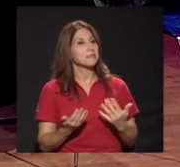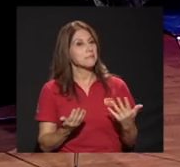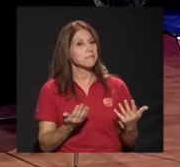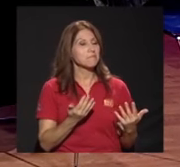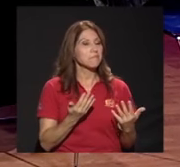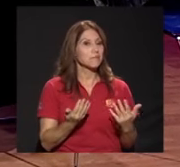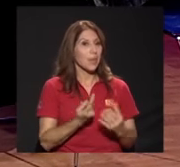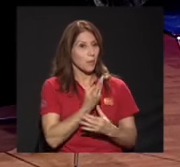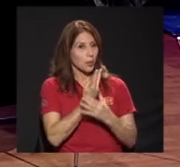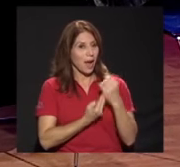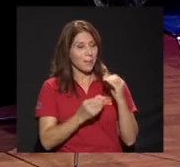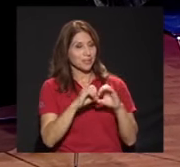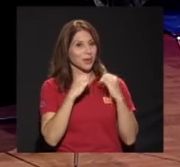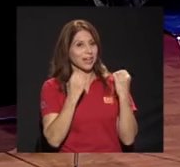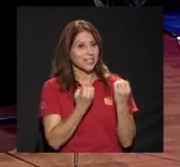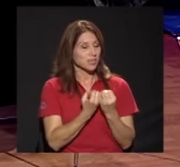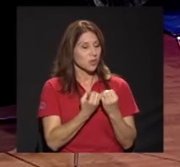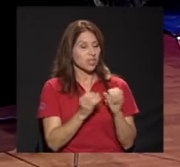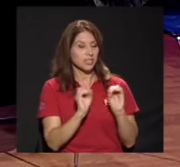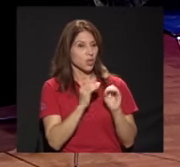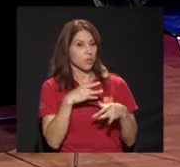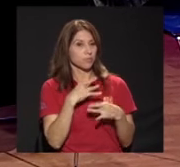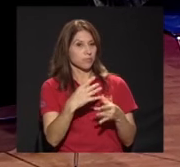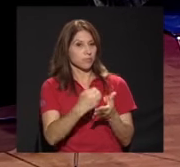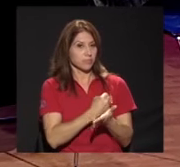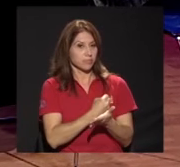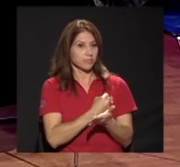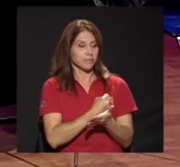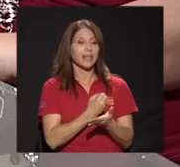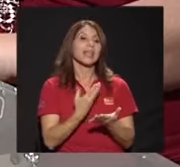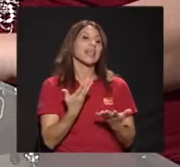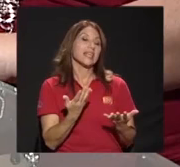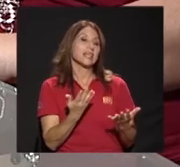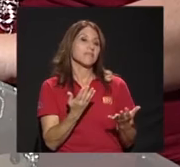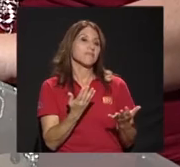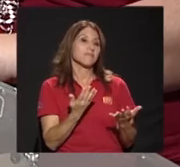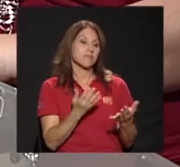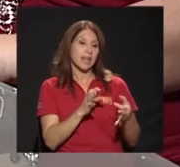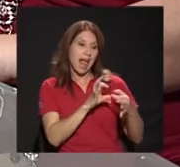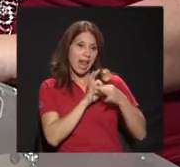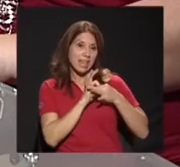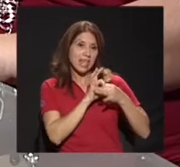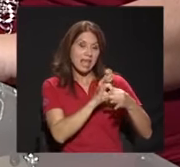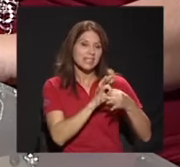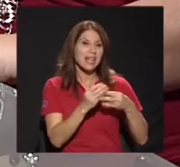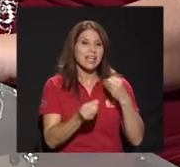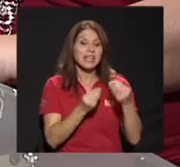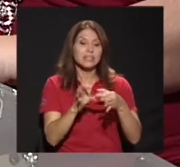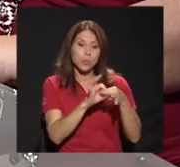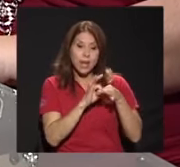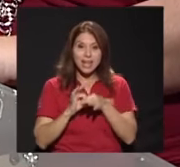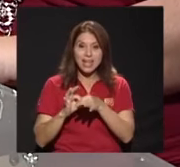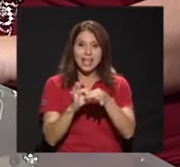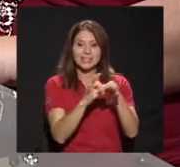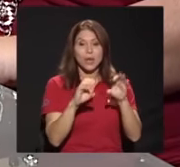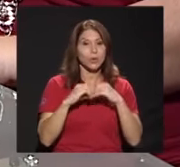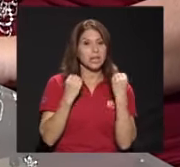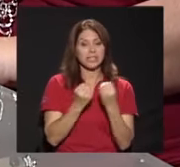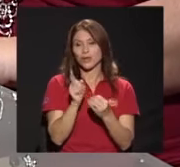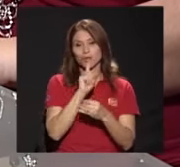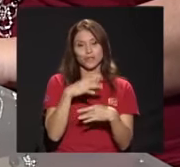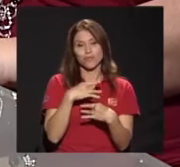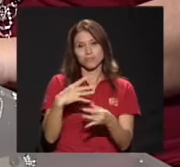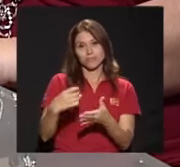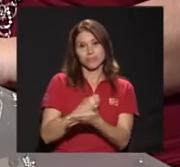Ambas organizaciones son organizaciones sin fines de lucro y la alianza es una alianza precisamente de organizaciones sin fines de lucro y de personas que